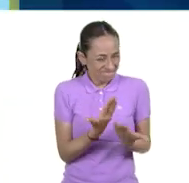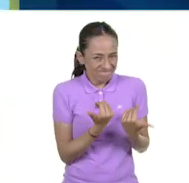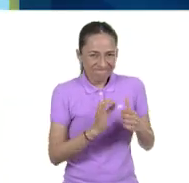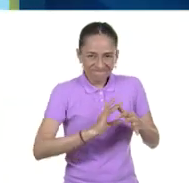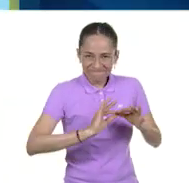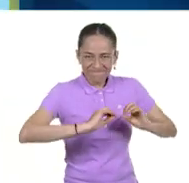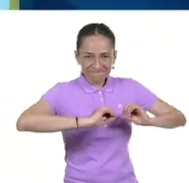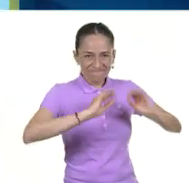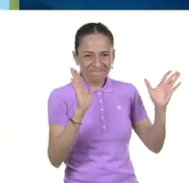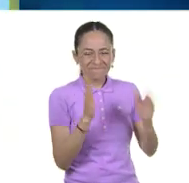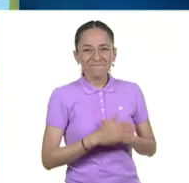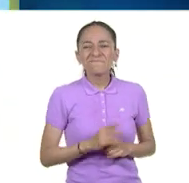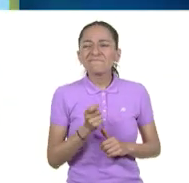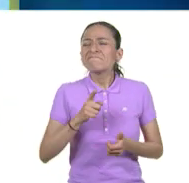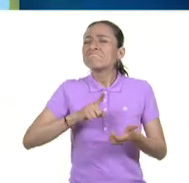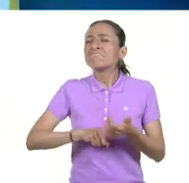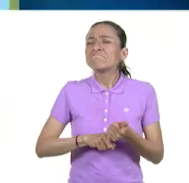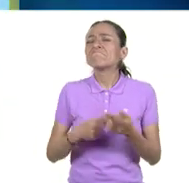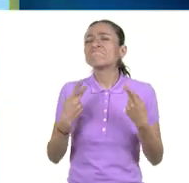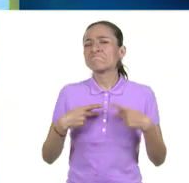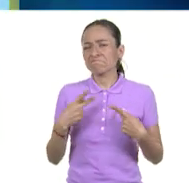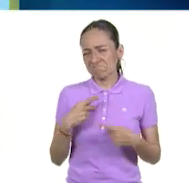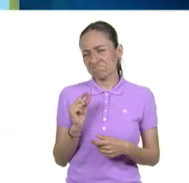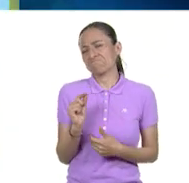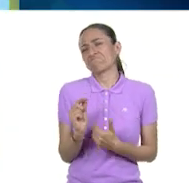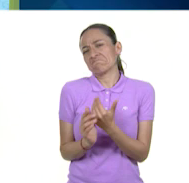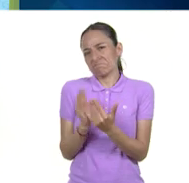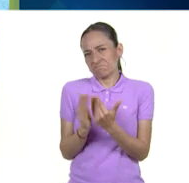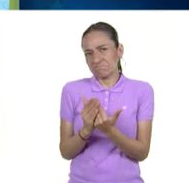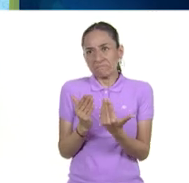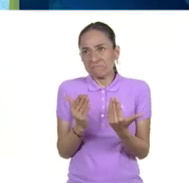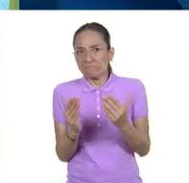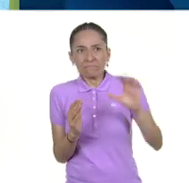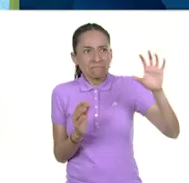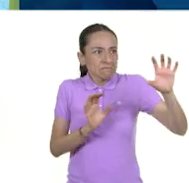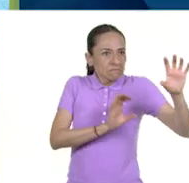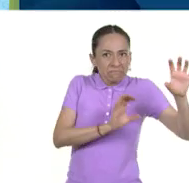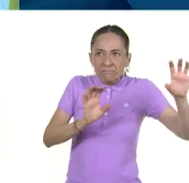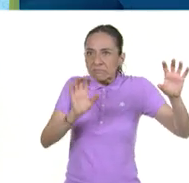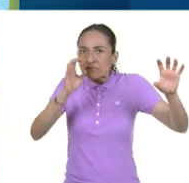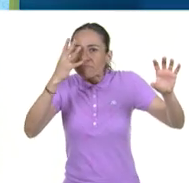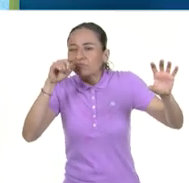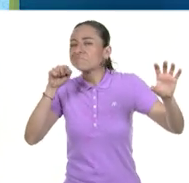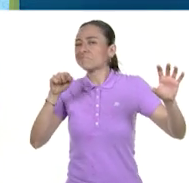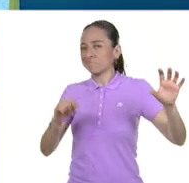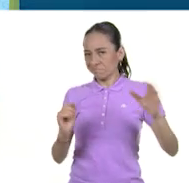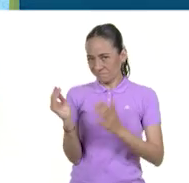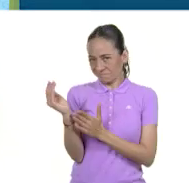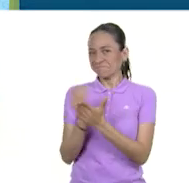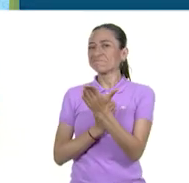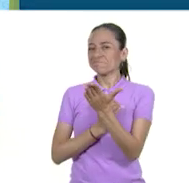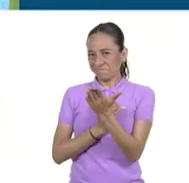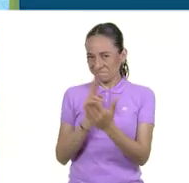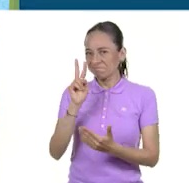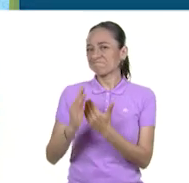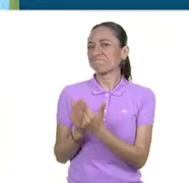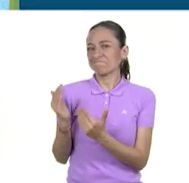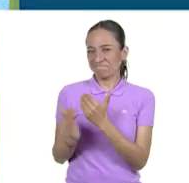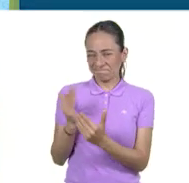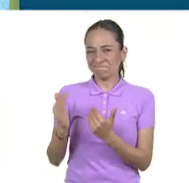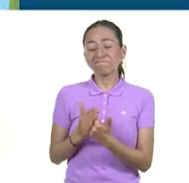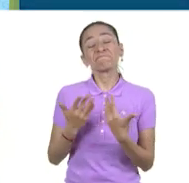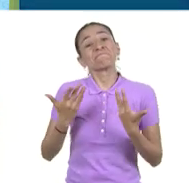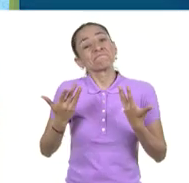región con poca población en comparación con los otros 4 continentes que hemos mencionado.